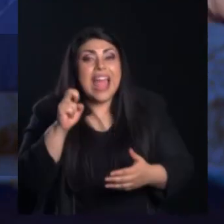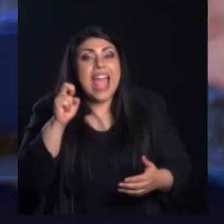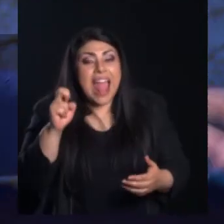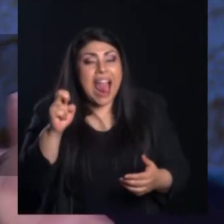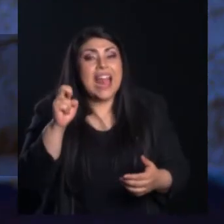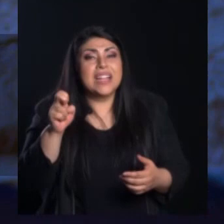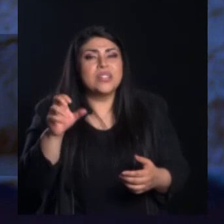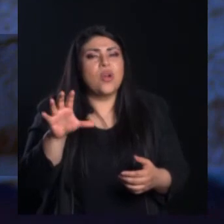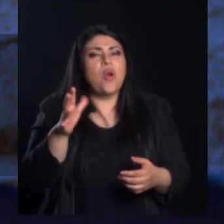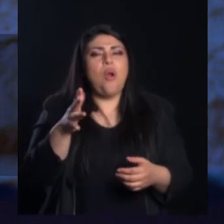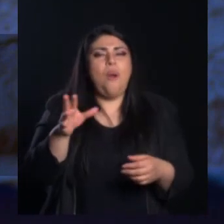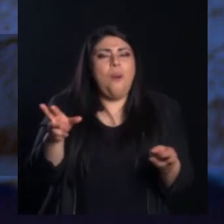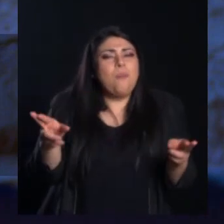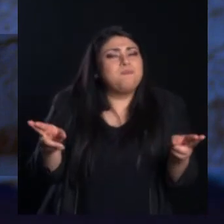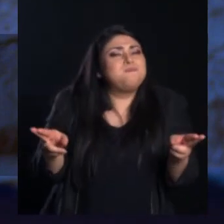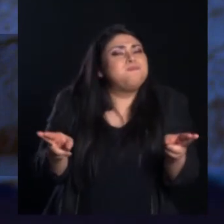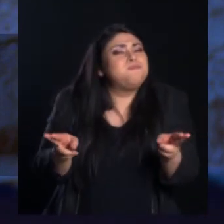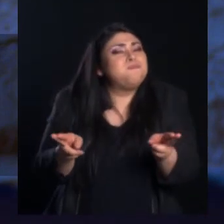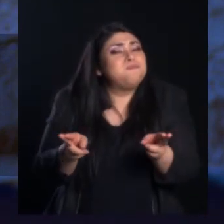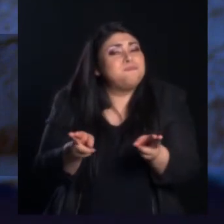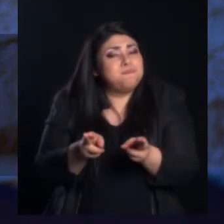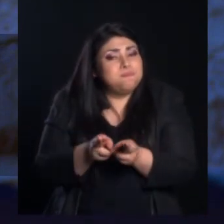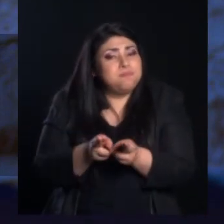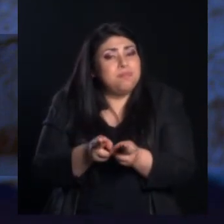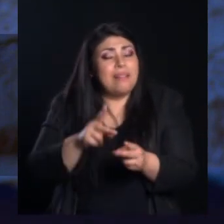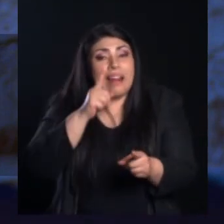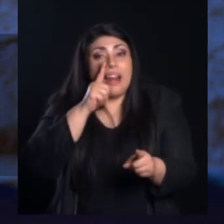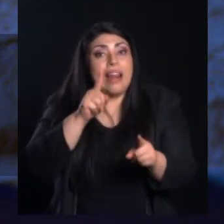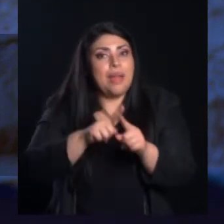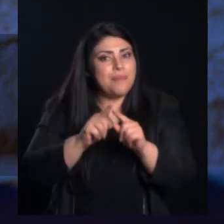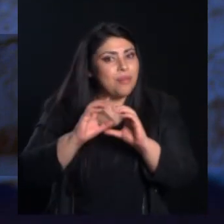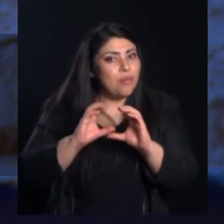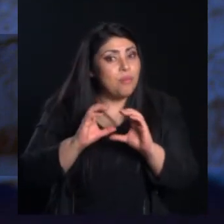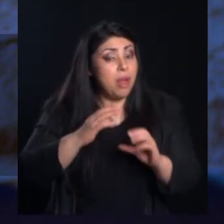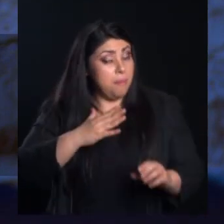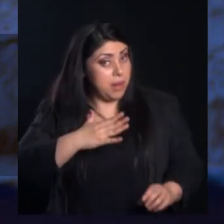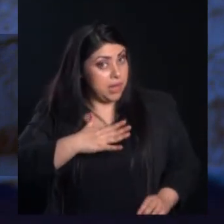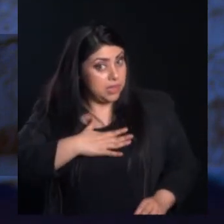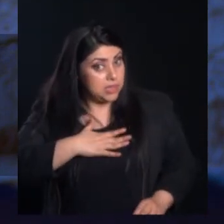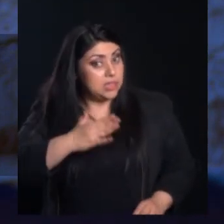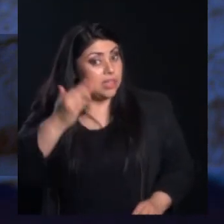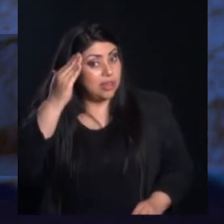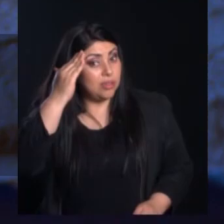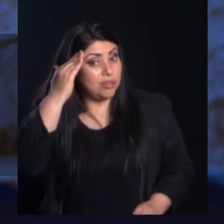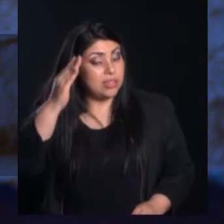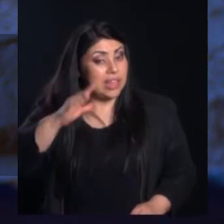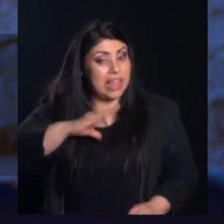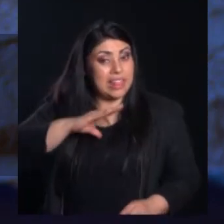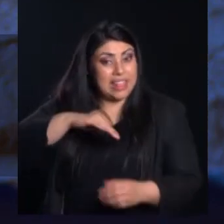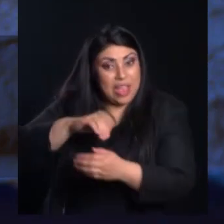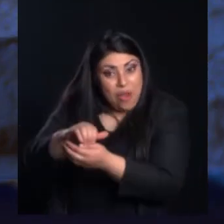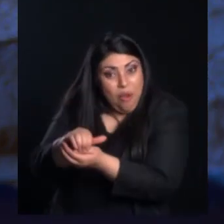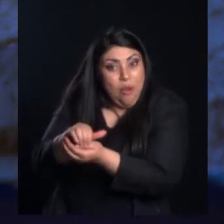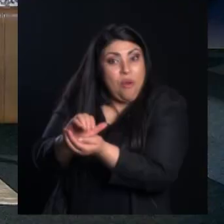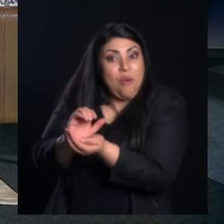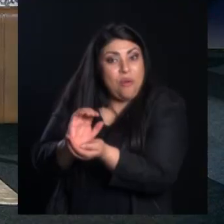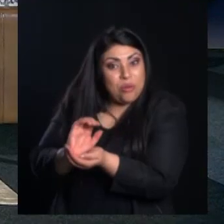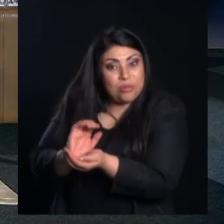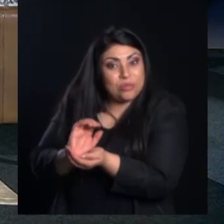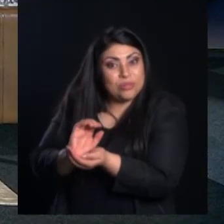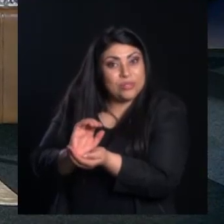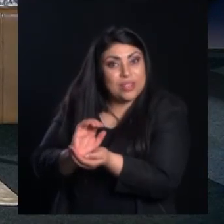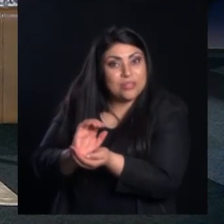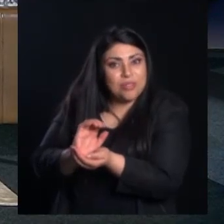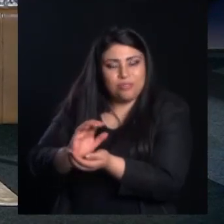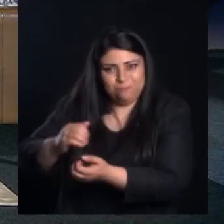poco de lo que estamos hablando y lo conservamos porque si yo sé que tengo un tesoro en mis manos y yo no voy a dejar que nadie se lo